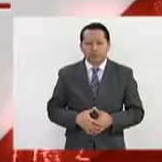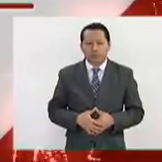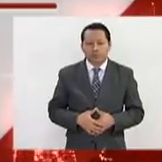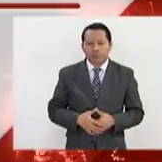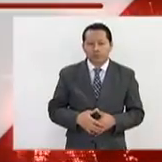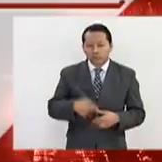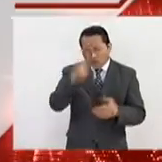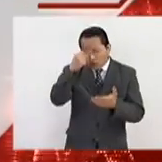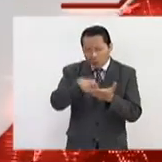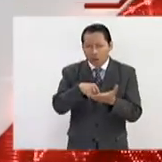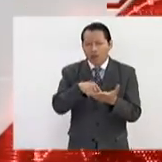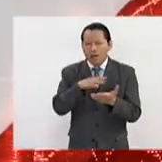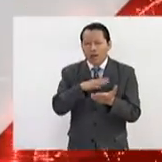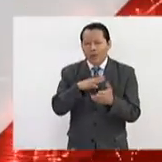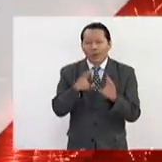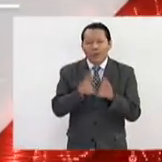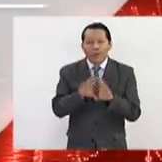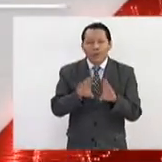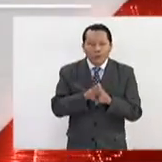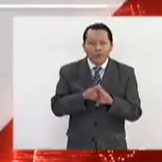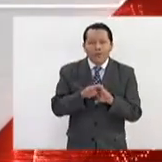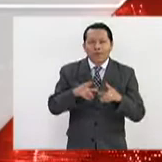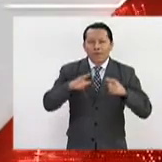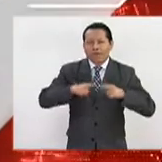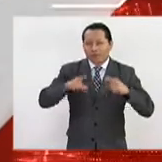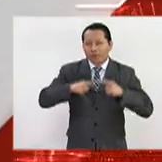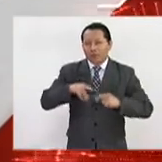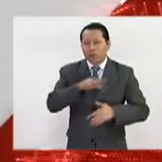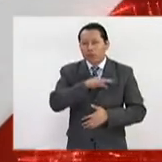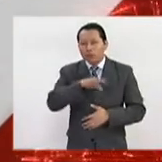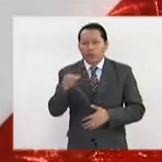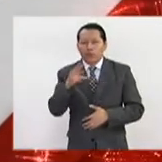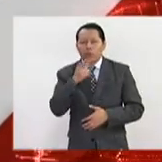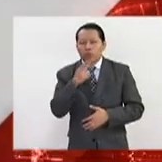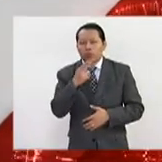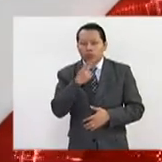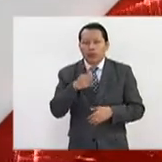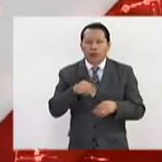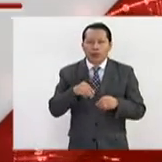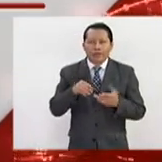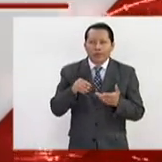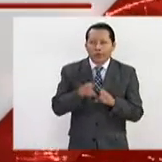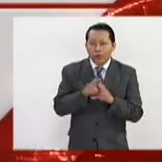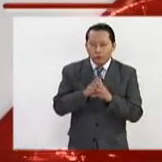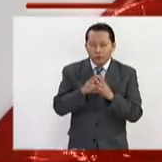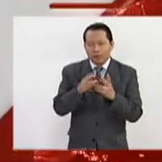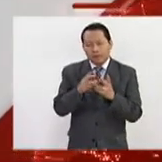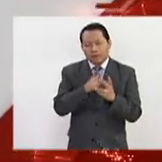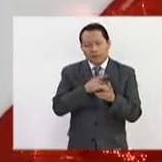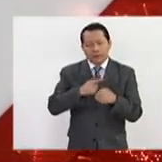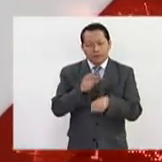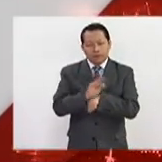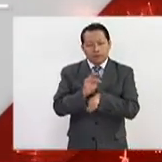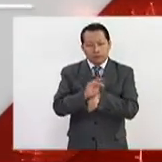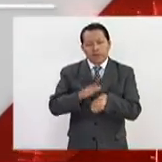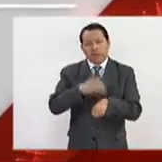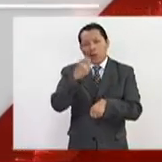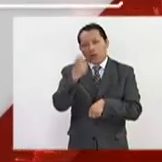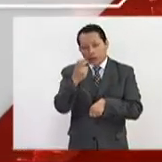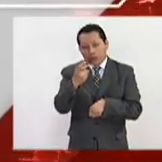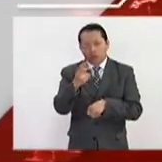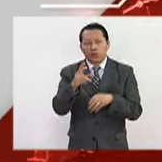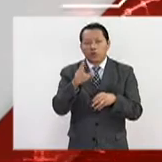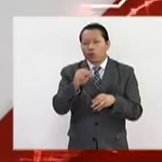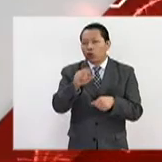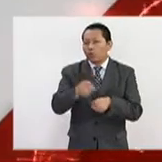creo que una filtración de un fiscal que puede ser utilizada por un inculpado es algo que se debe de proteger precisamente para no